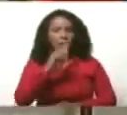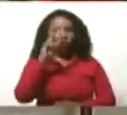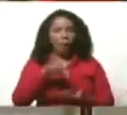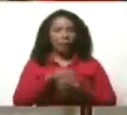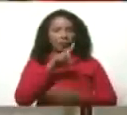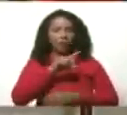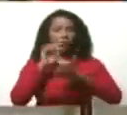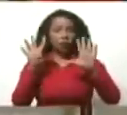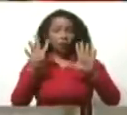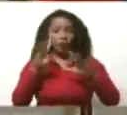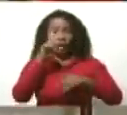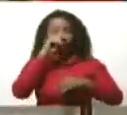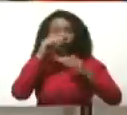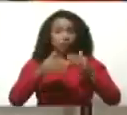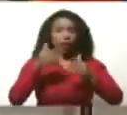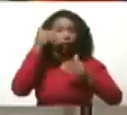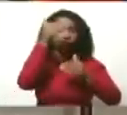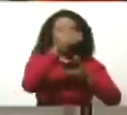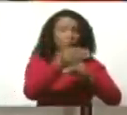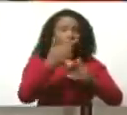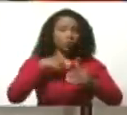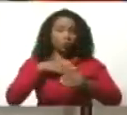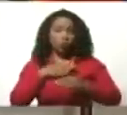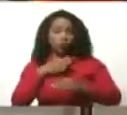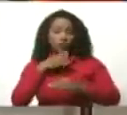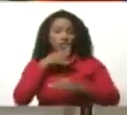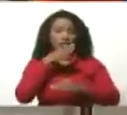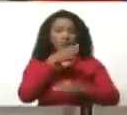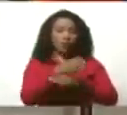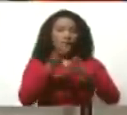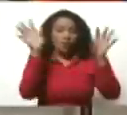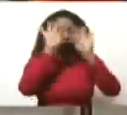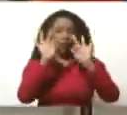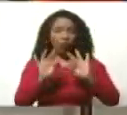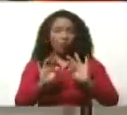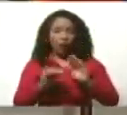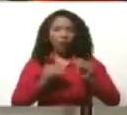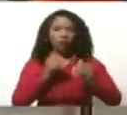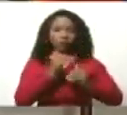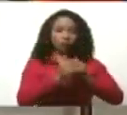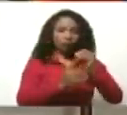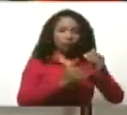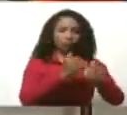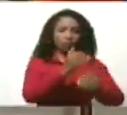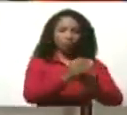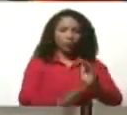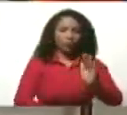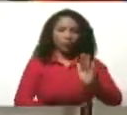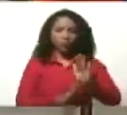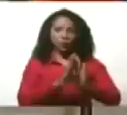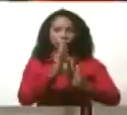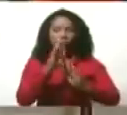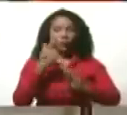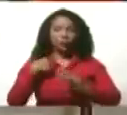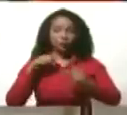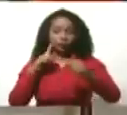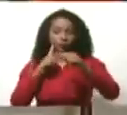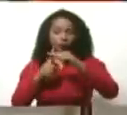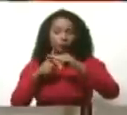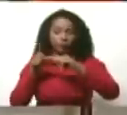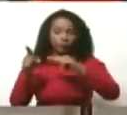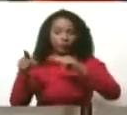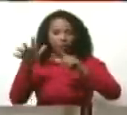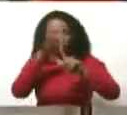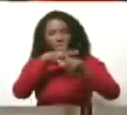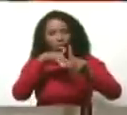2019 y años subsiguientes que hemos ido de manera progresiva teniendo los hallazgos de todas estas